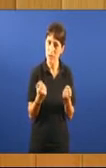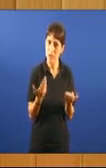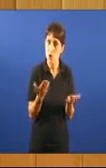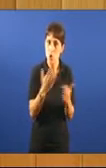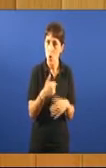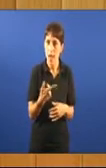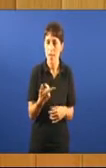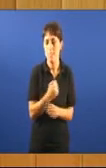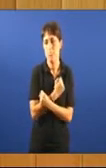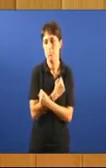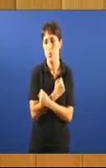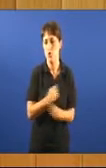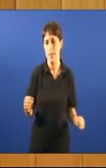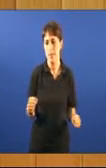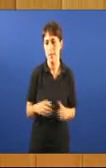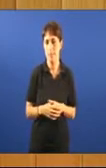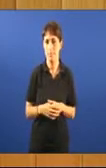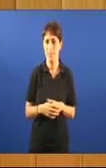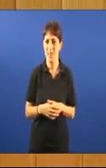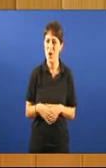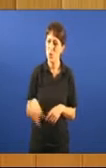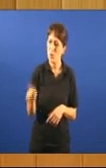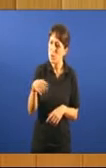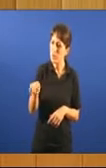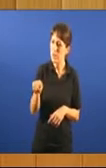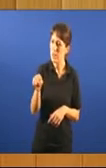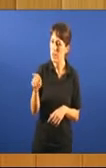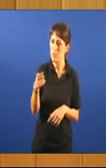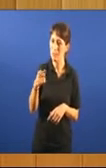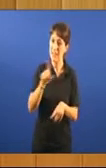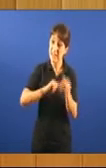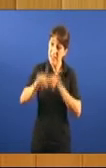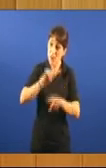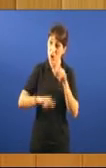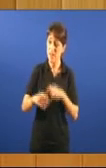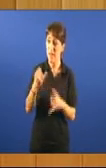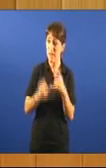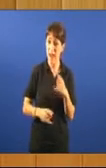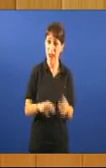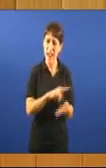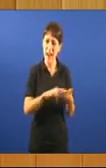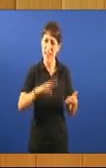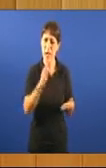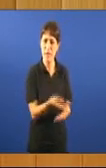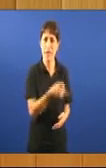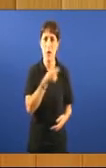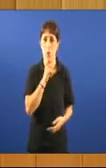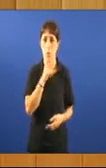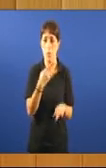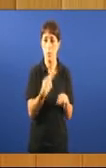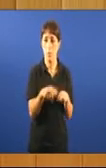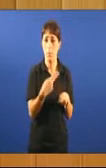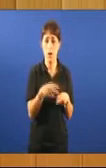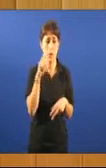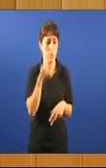súas posicións condean a Galiza a irrelevancia política. E a irrelevancia política conduce